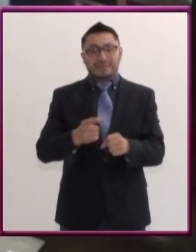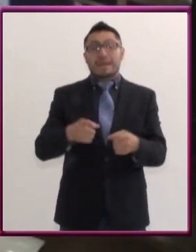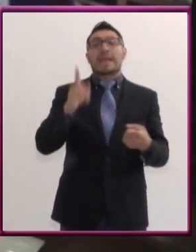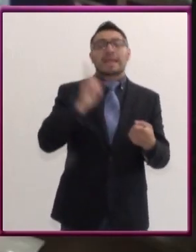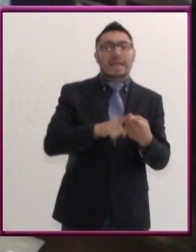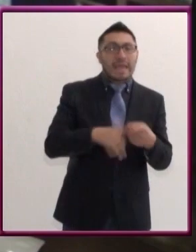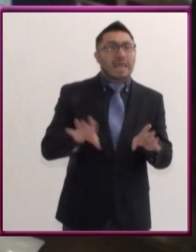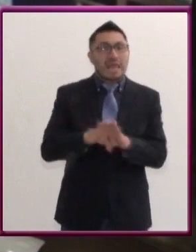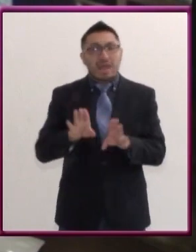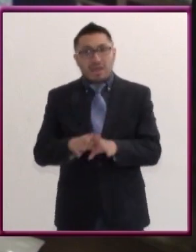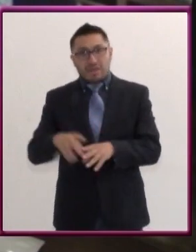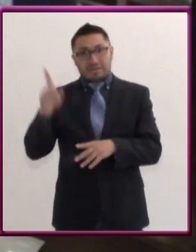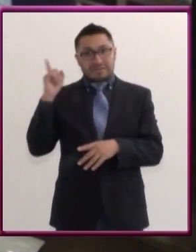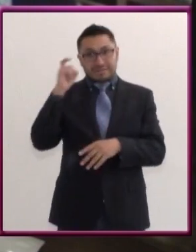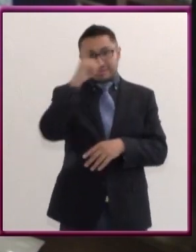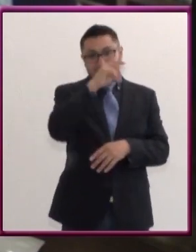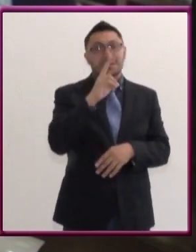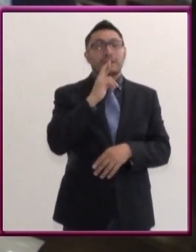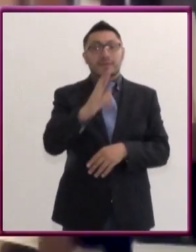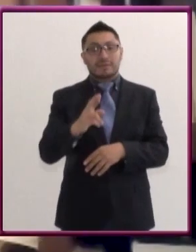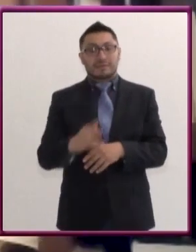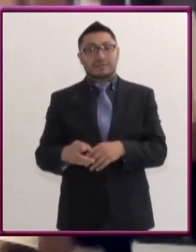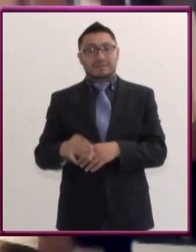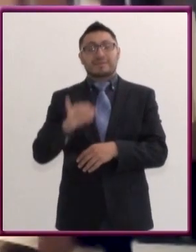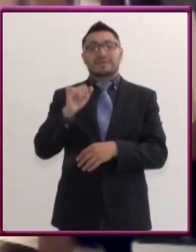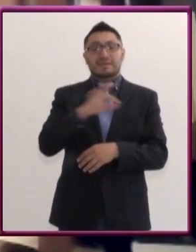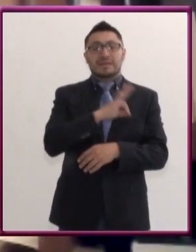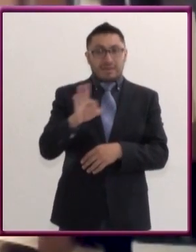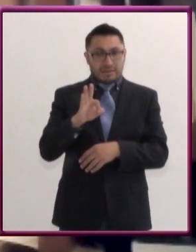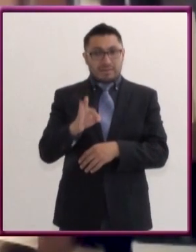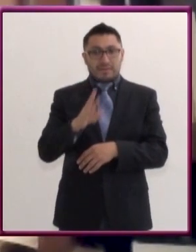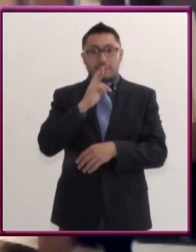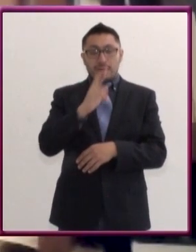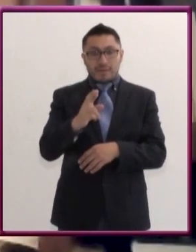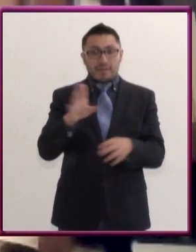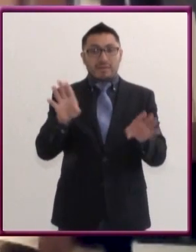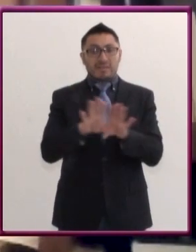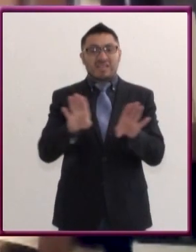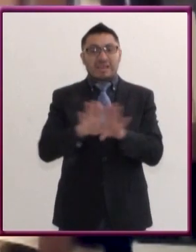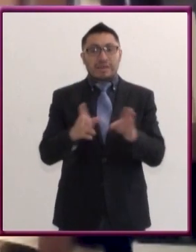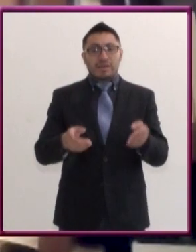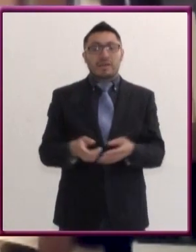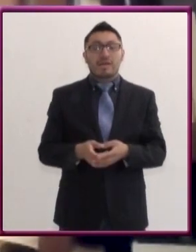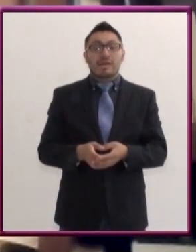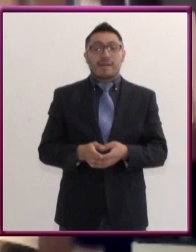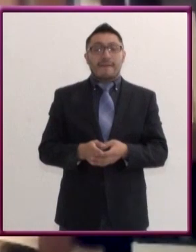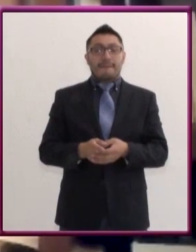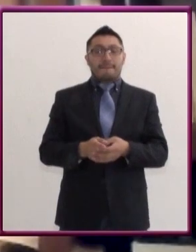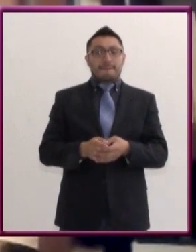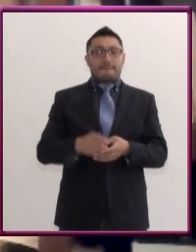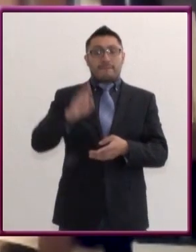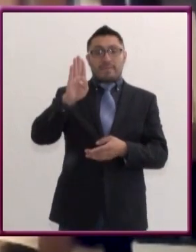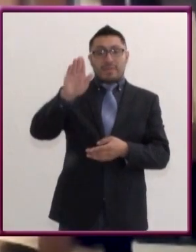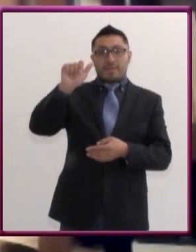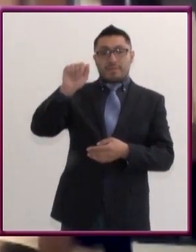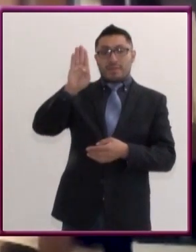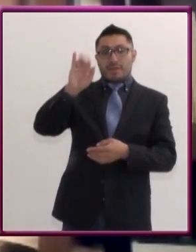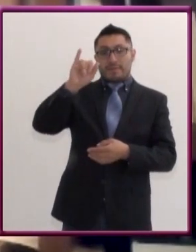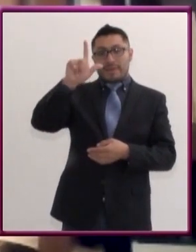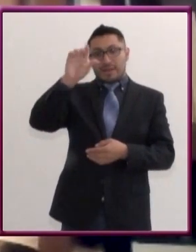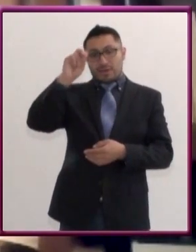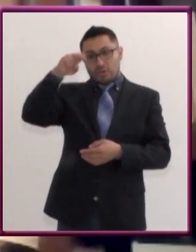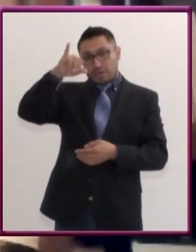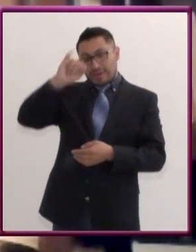¿cómo y quién? Va a ser muy difícil responderlo. Lo que sí podemos responder es que los babilonios y